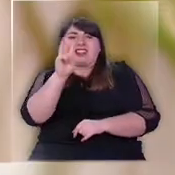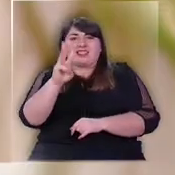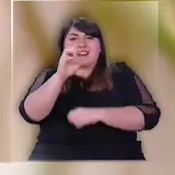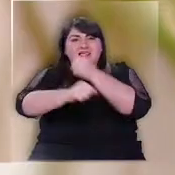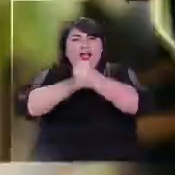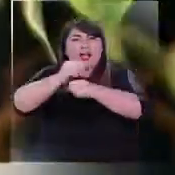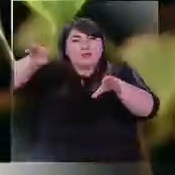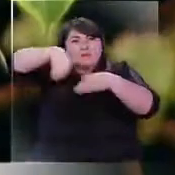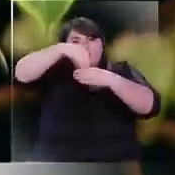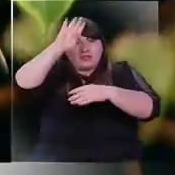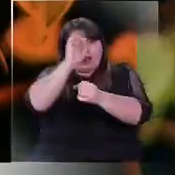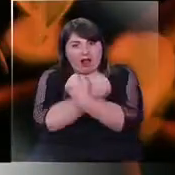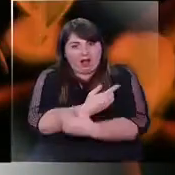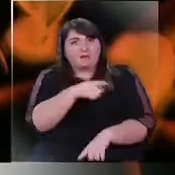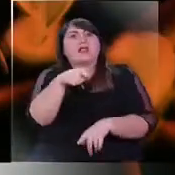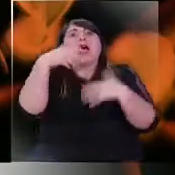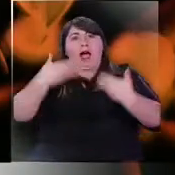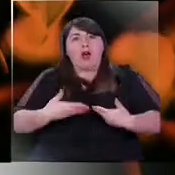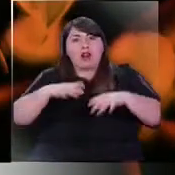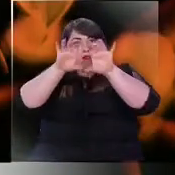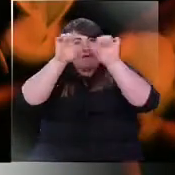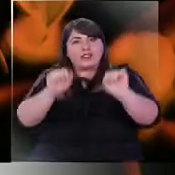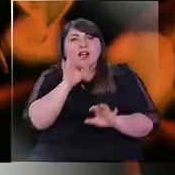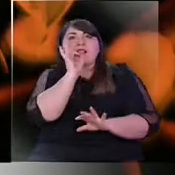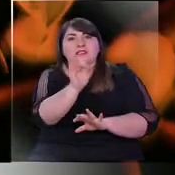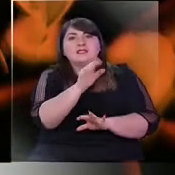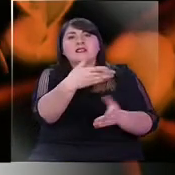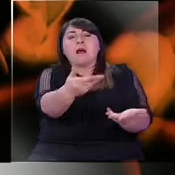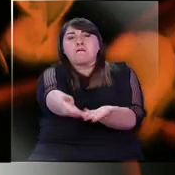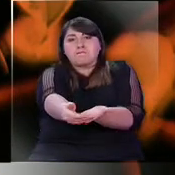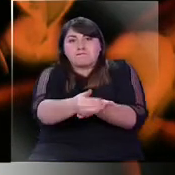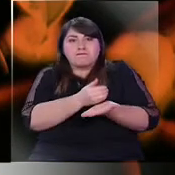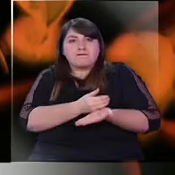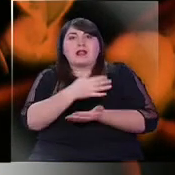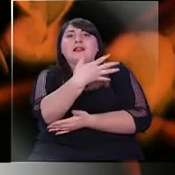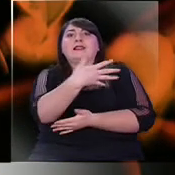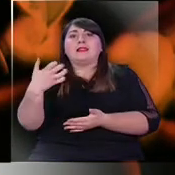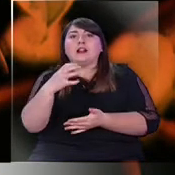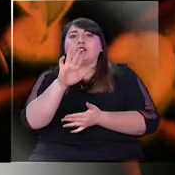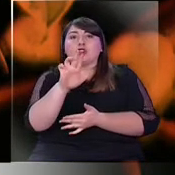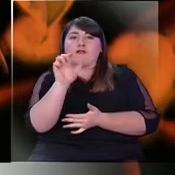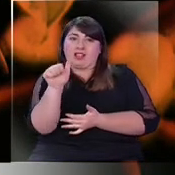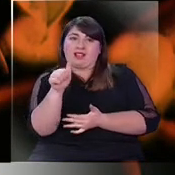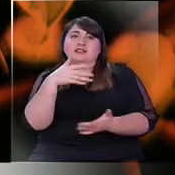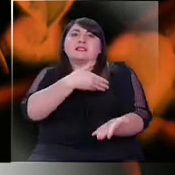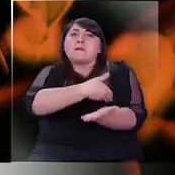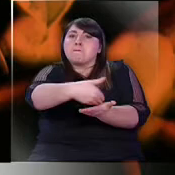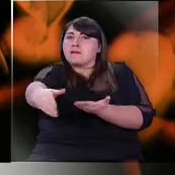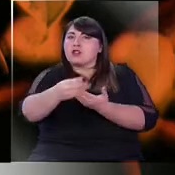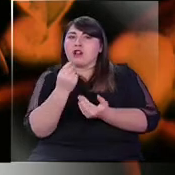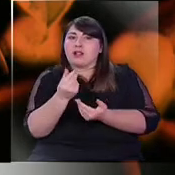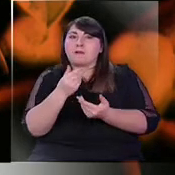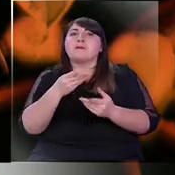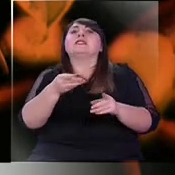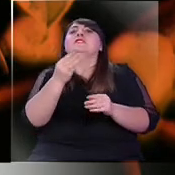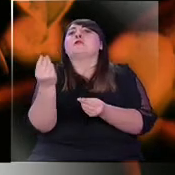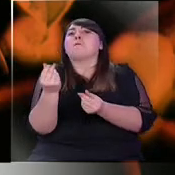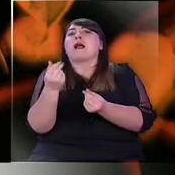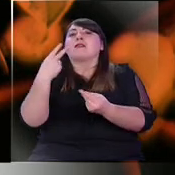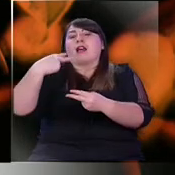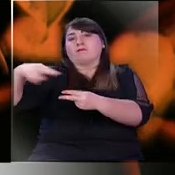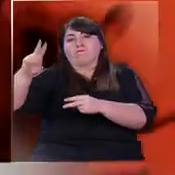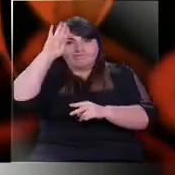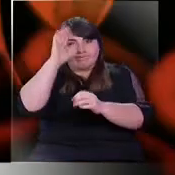uniformadas. Hoy la Fiscalía asegura que recibió 596 millones de pesos desde cuentas internas de